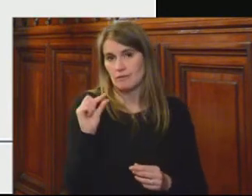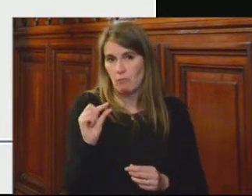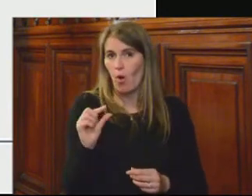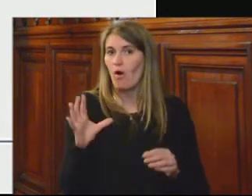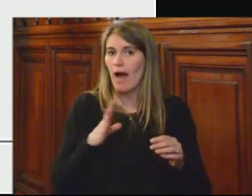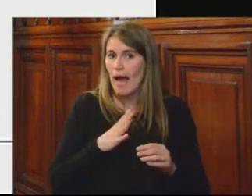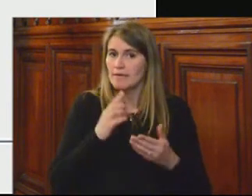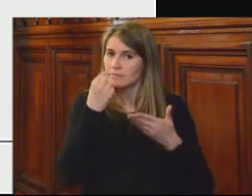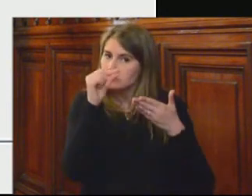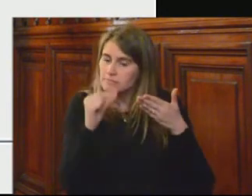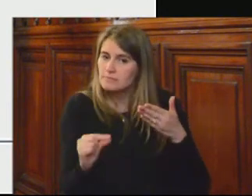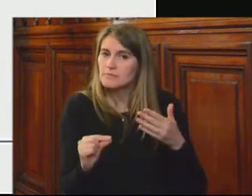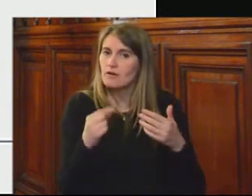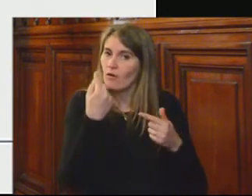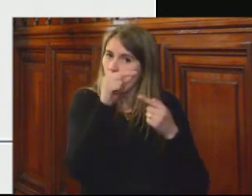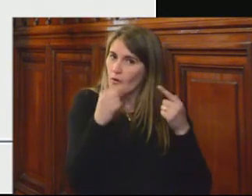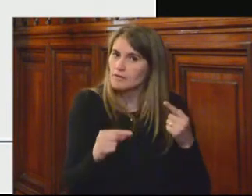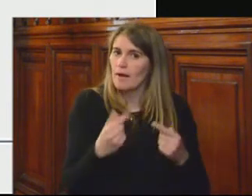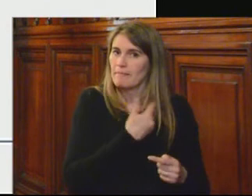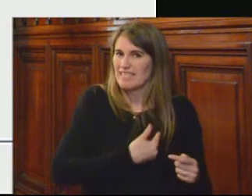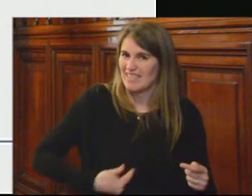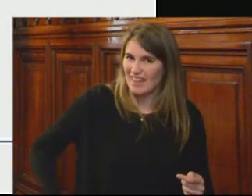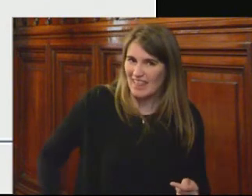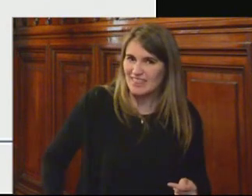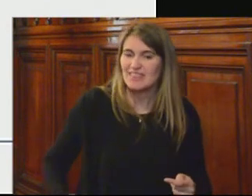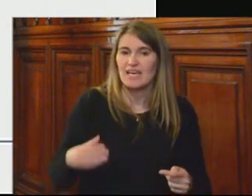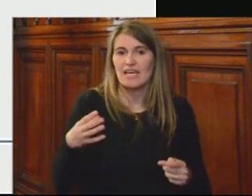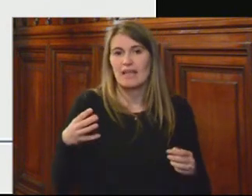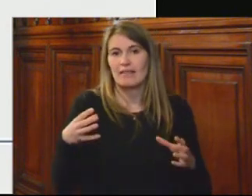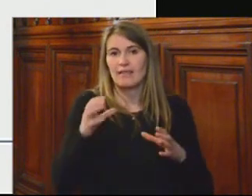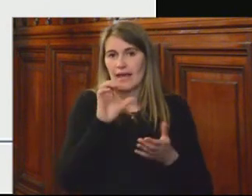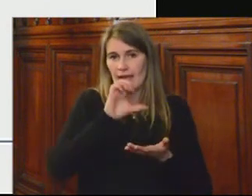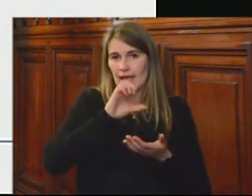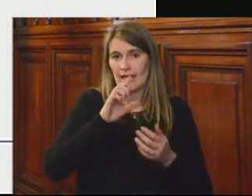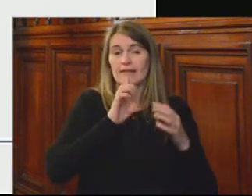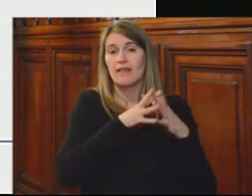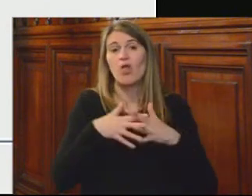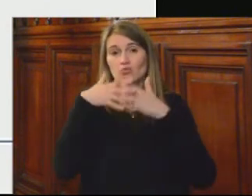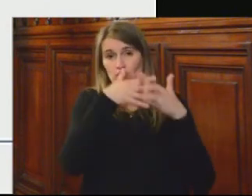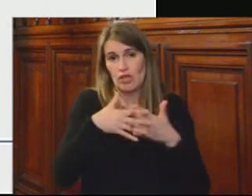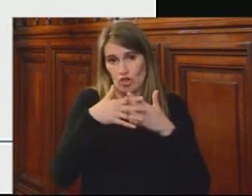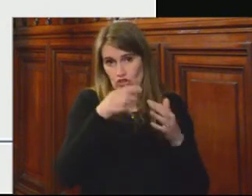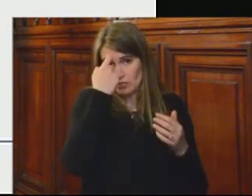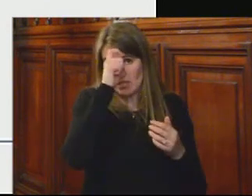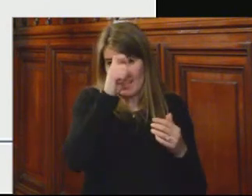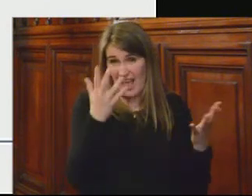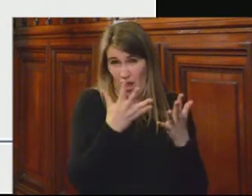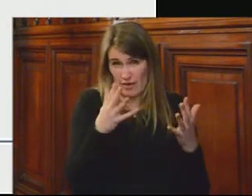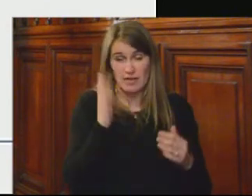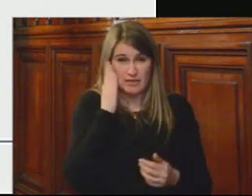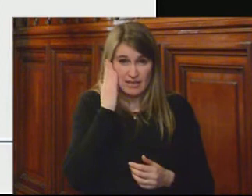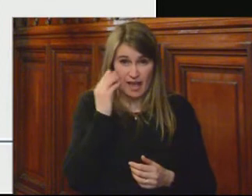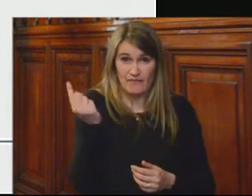medidas adoptadas por el presidente de los Estados Unidos contra nuestro país. Como ustedes bien lo saben,